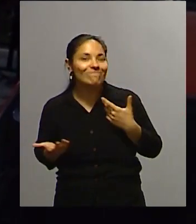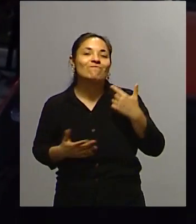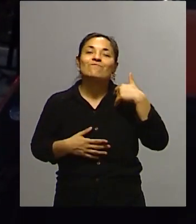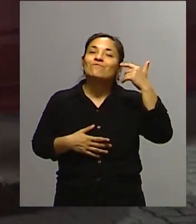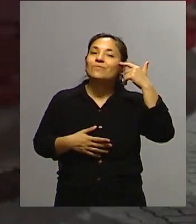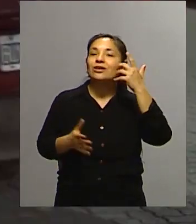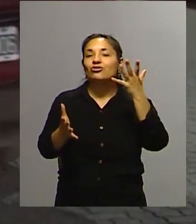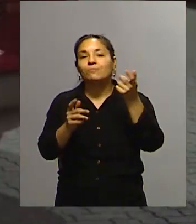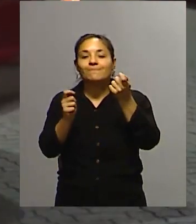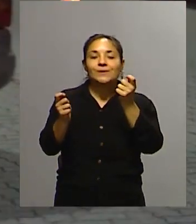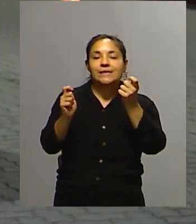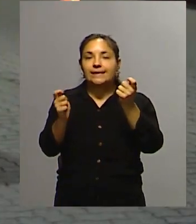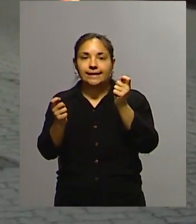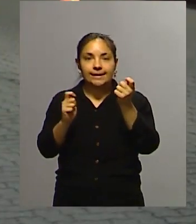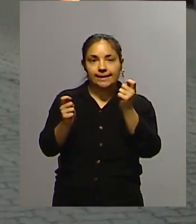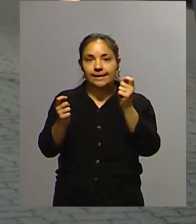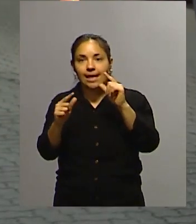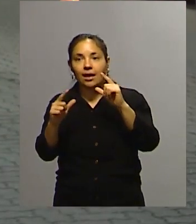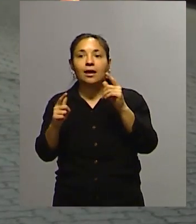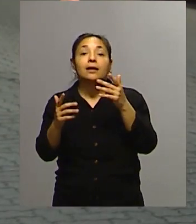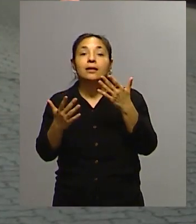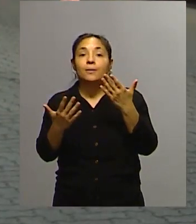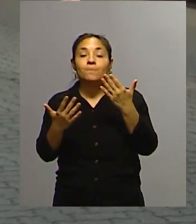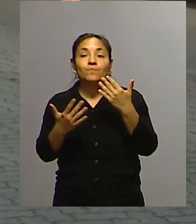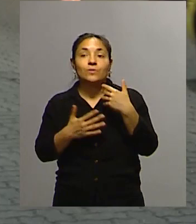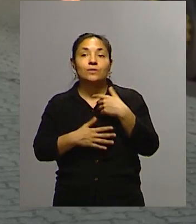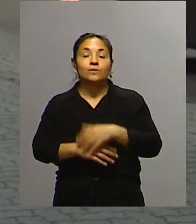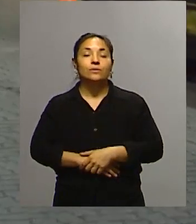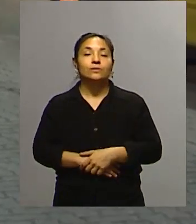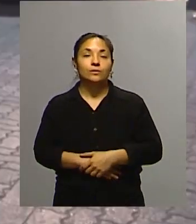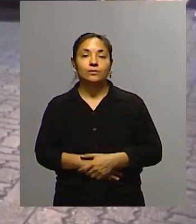variables de medición no hacen